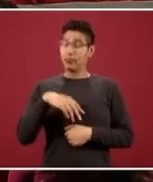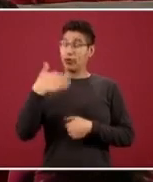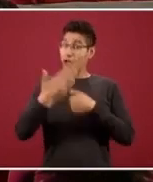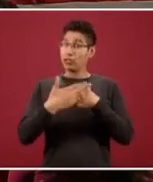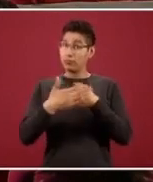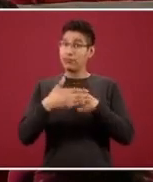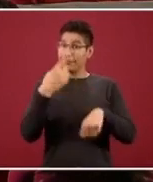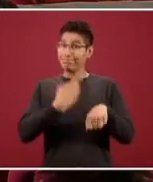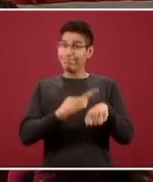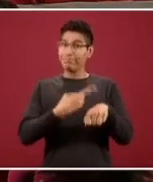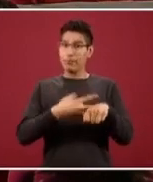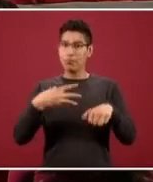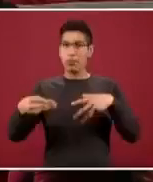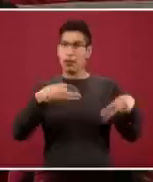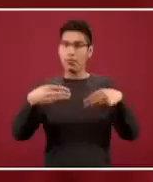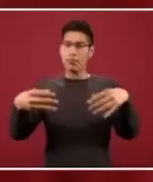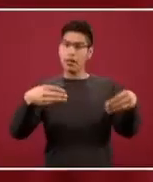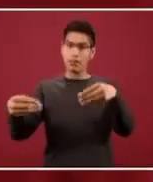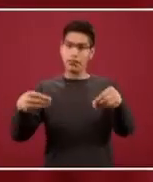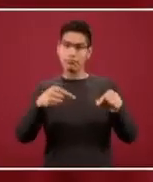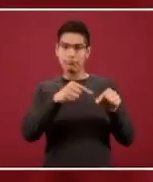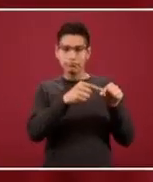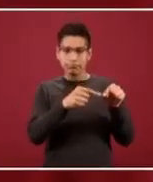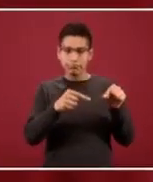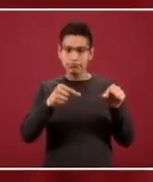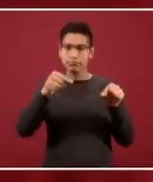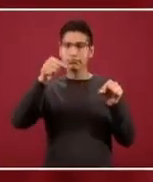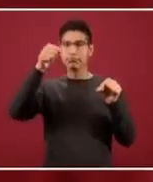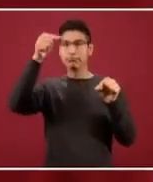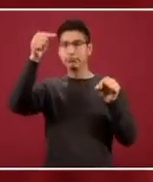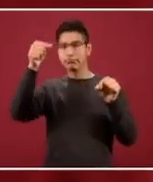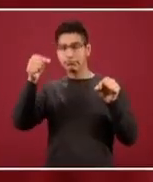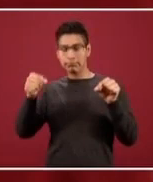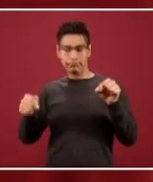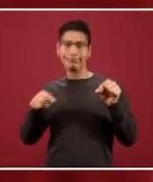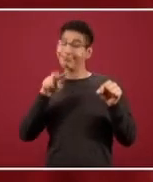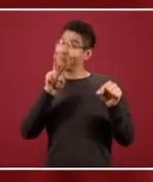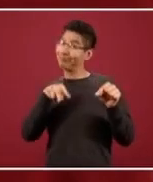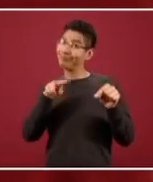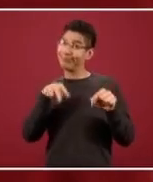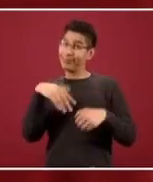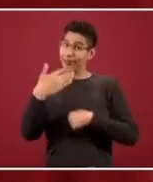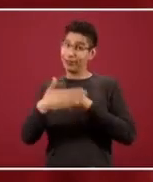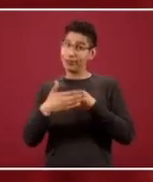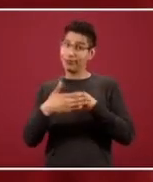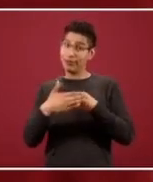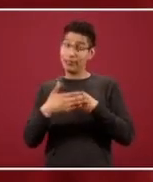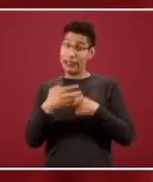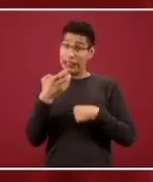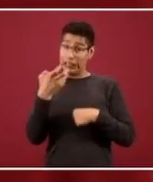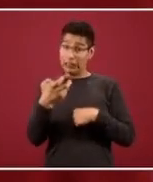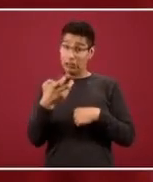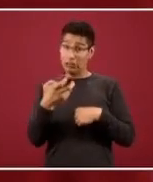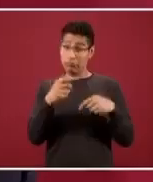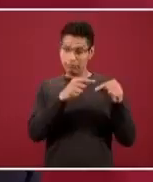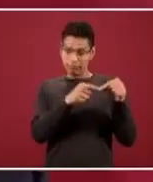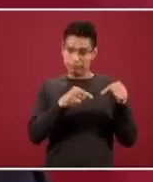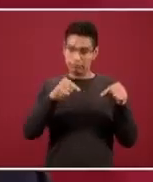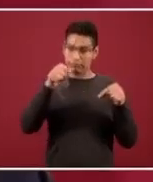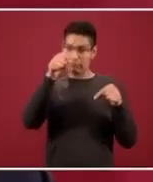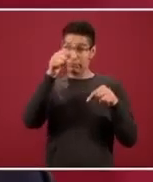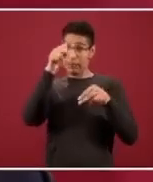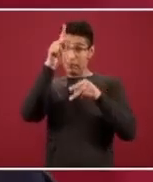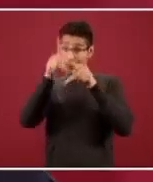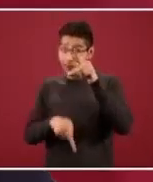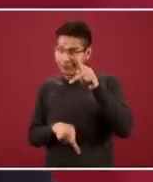otra. O sea, vamos a entrar, la curva epidémica no se corta de un día a otro. La